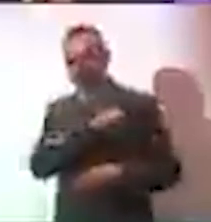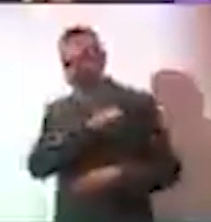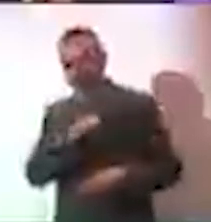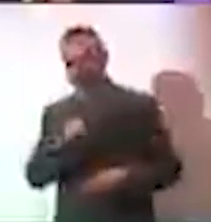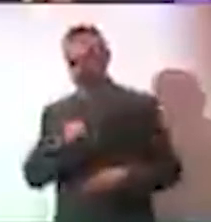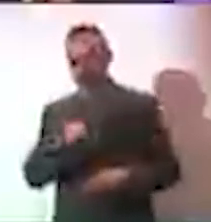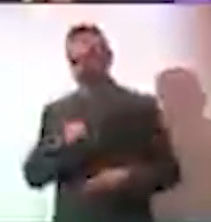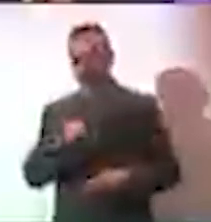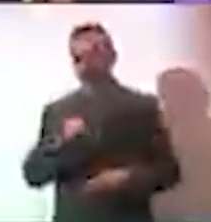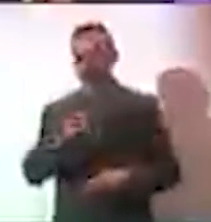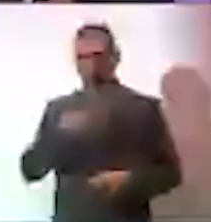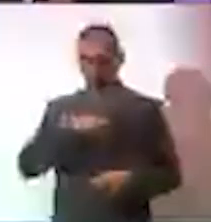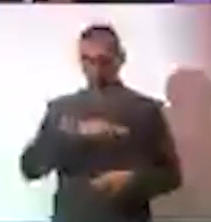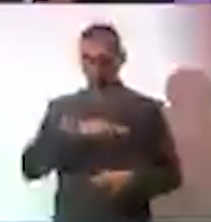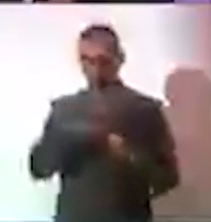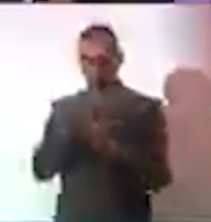día somos nosotros.